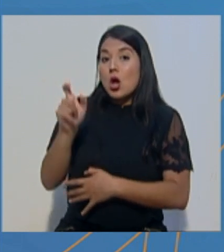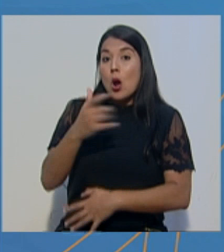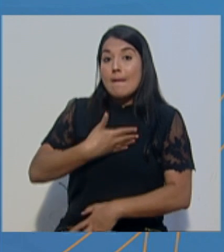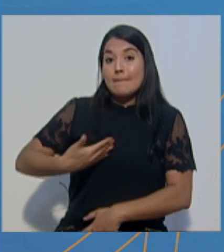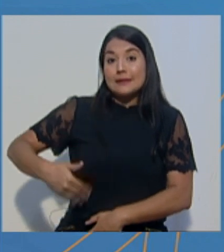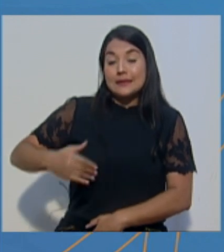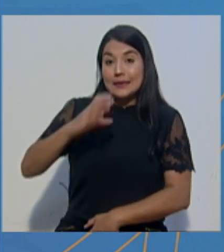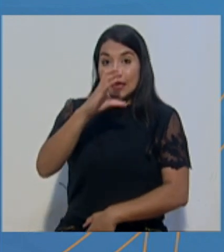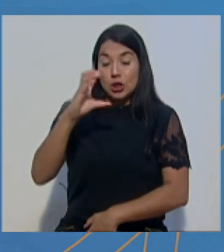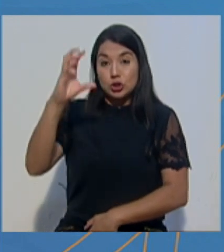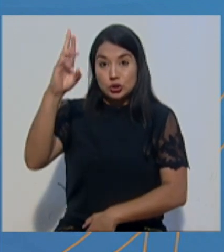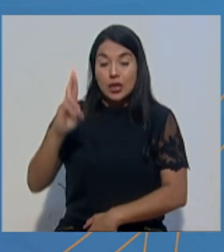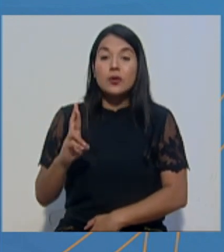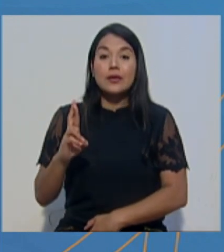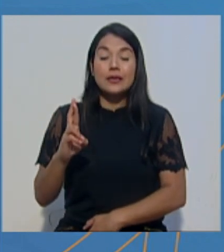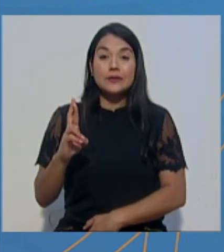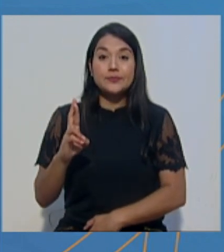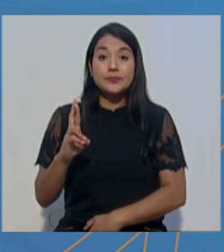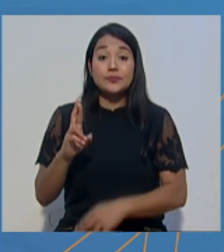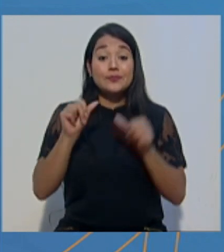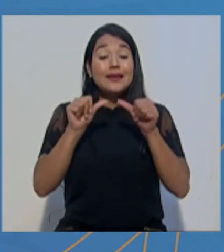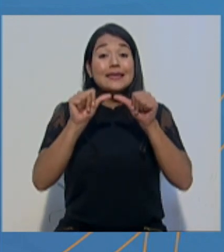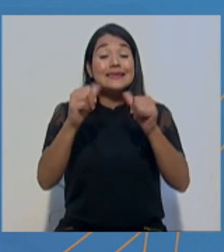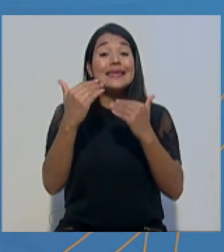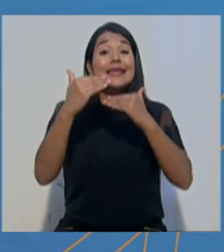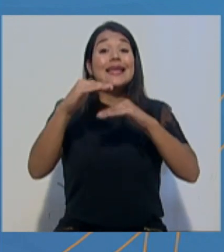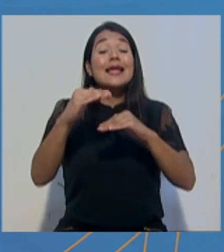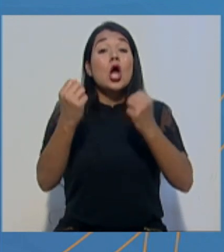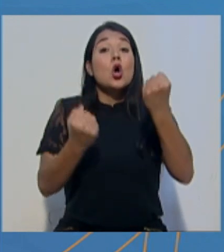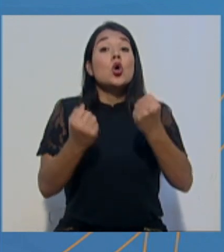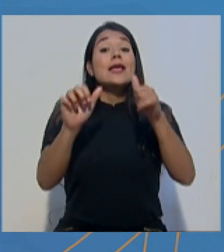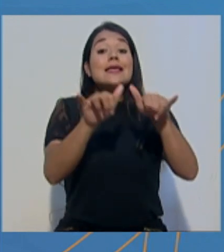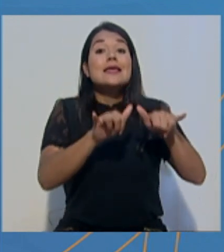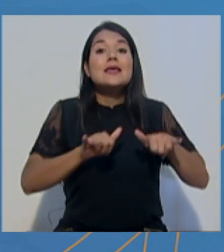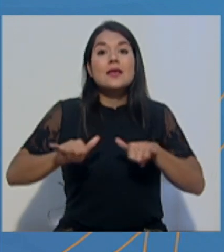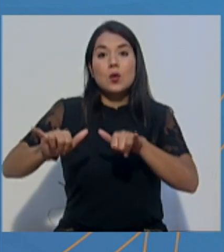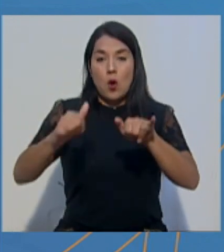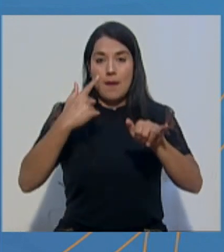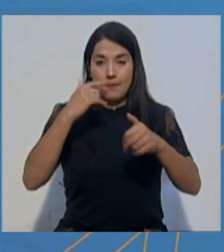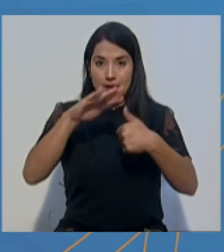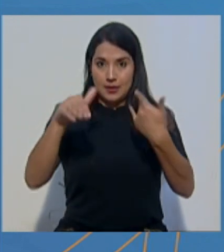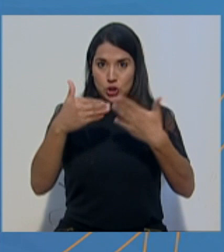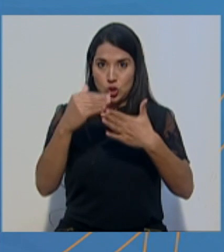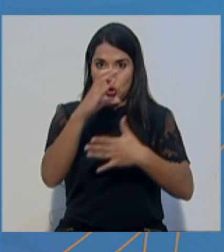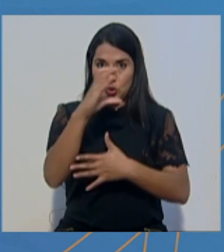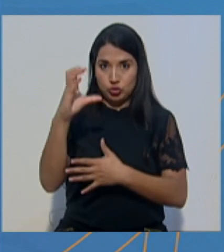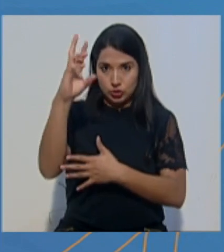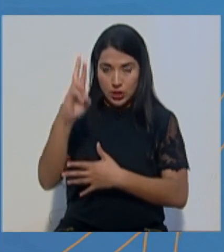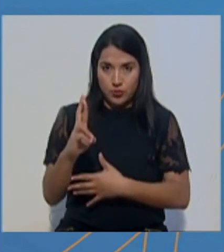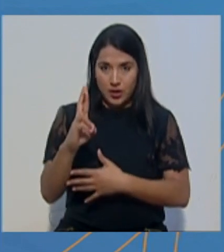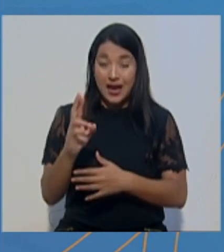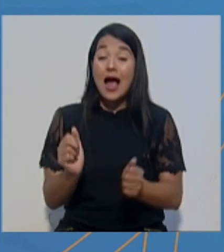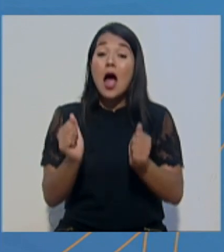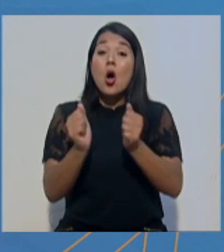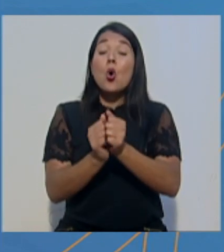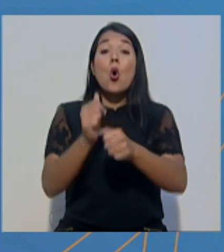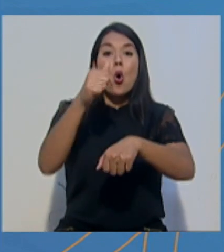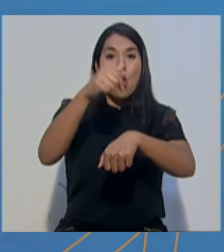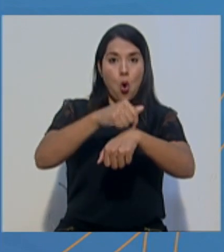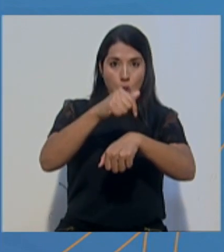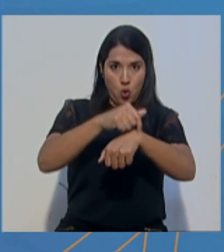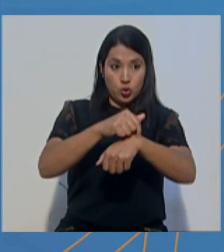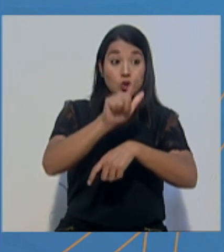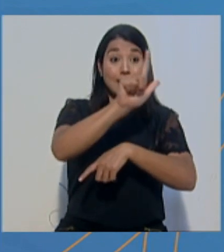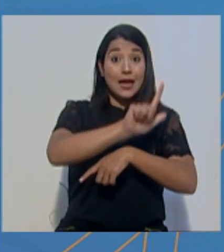de la República, se va a mantener una restricción unificada para todo el país, con los horarios de restricción